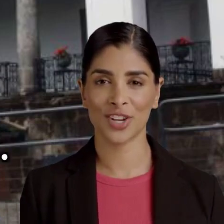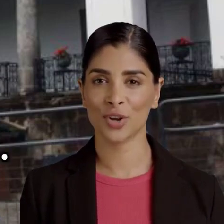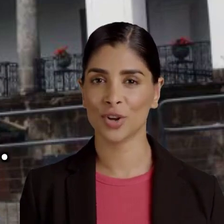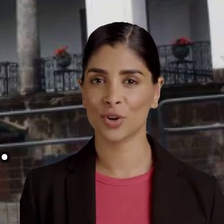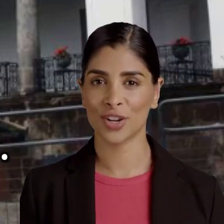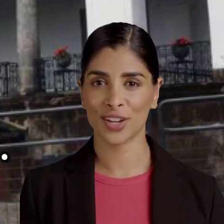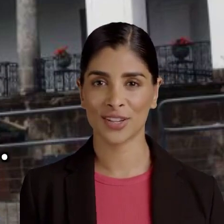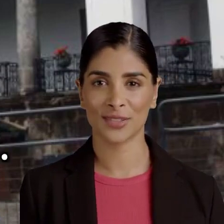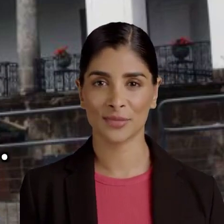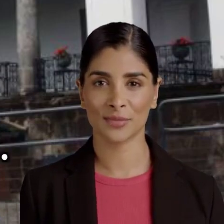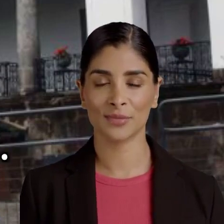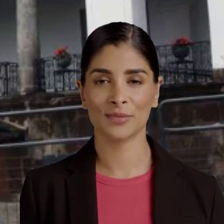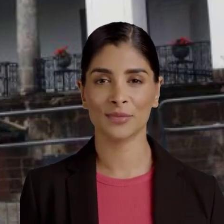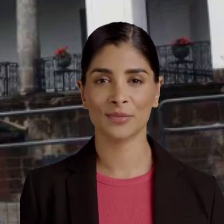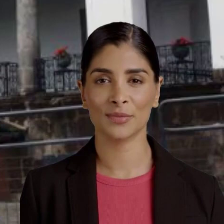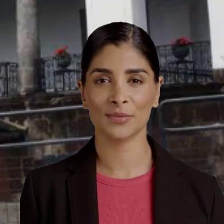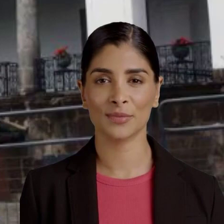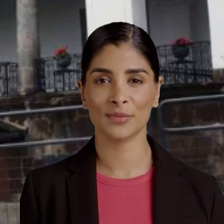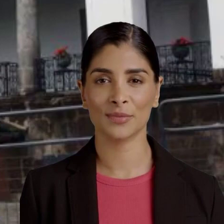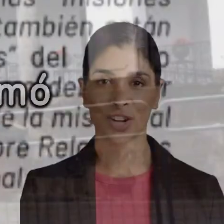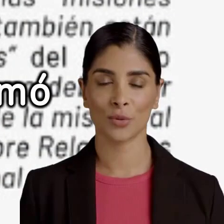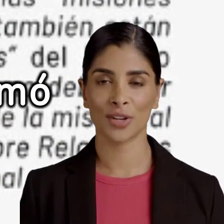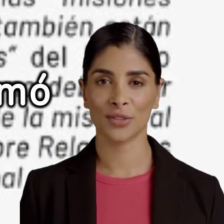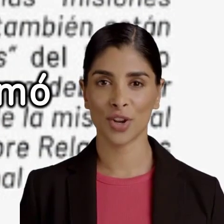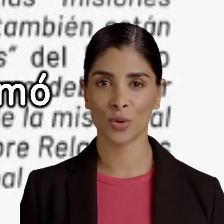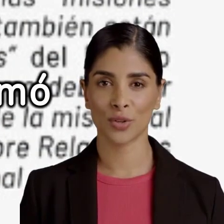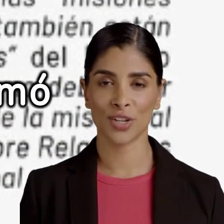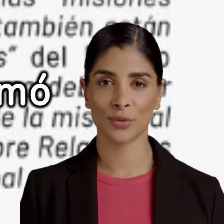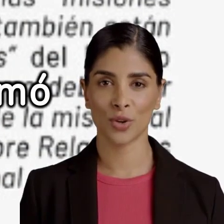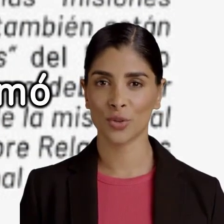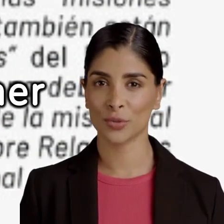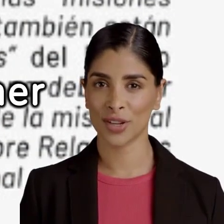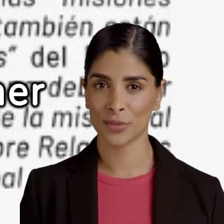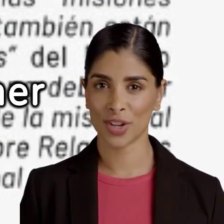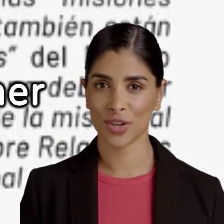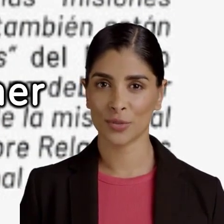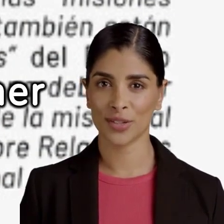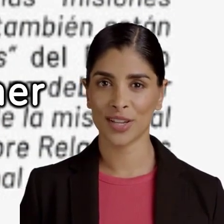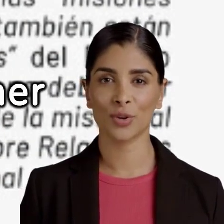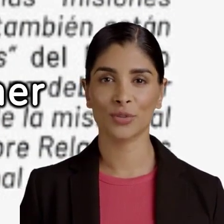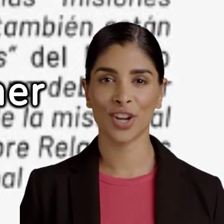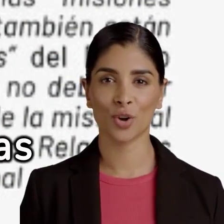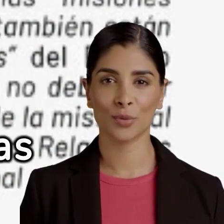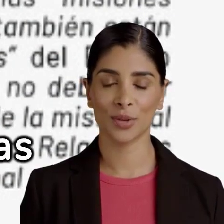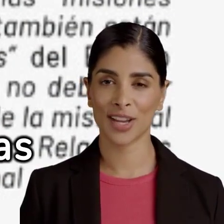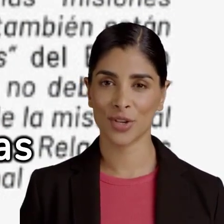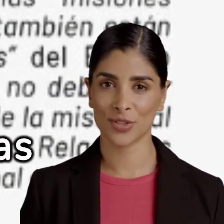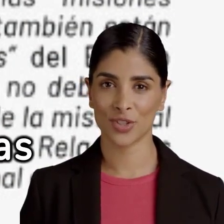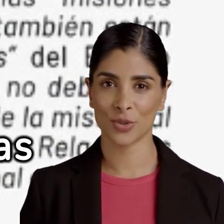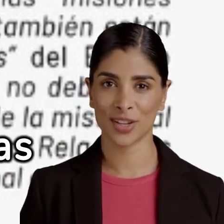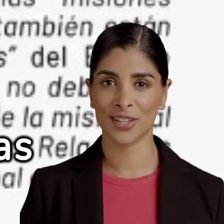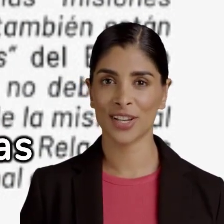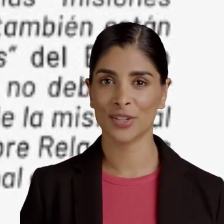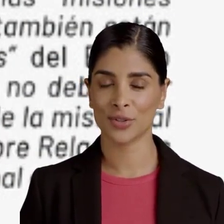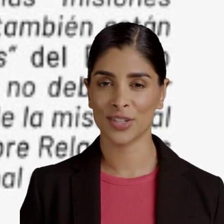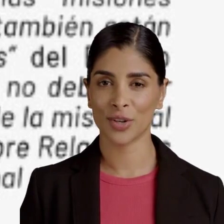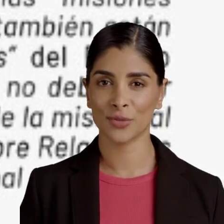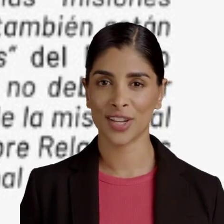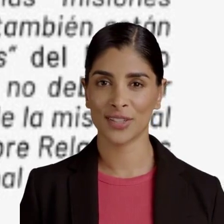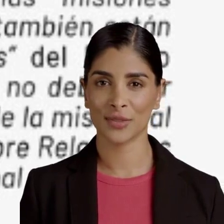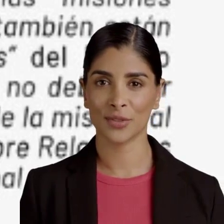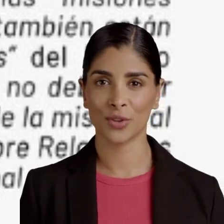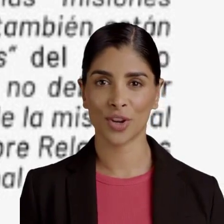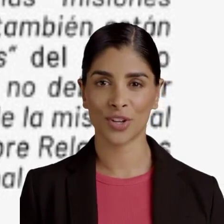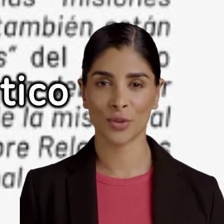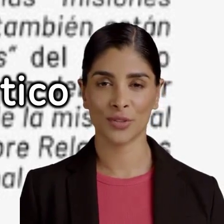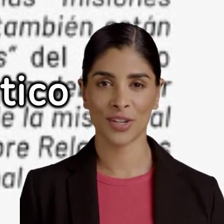diplomático a Jorge glas el gobierno de Ecuador llamó a su par de México a mantener un diálogo para reconstruir las relaciones de